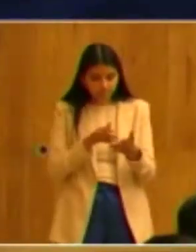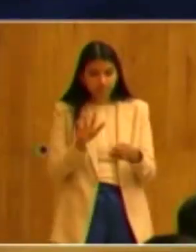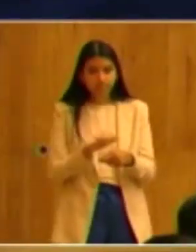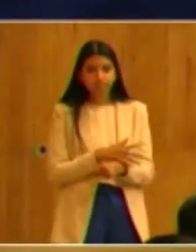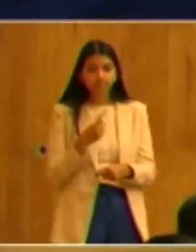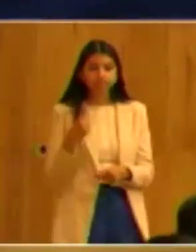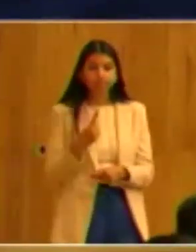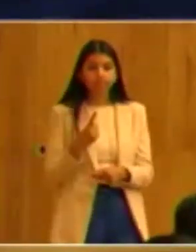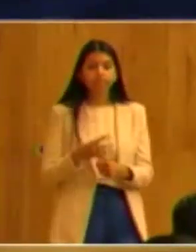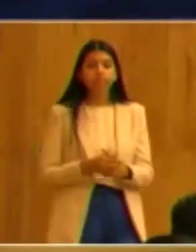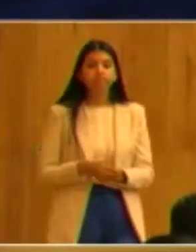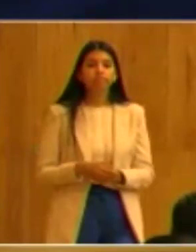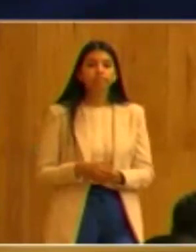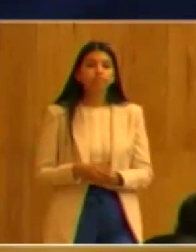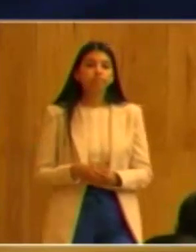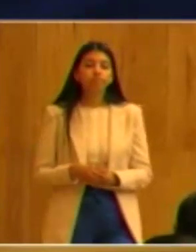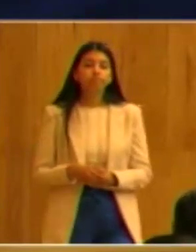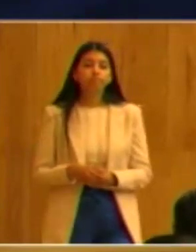Precisamente porque